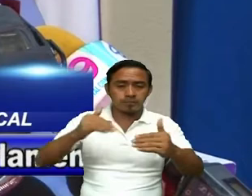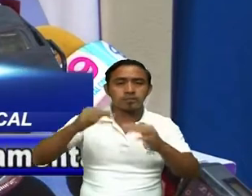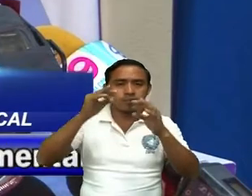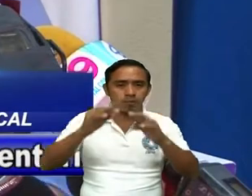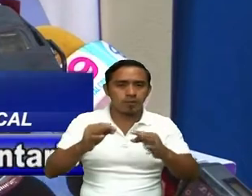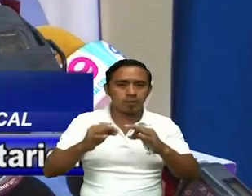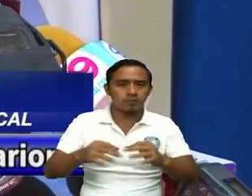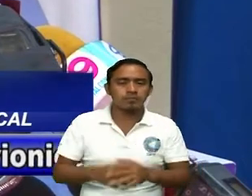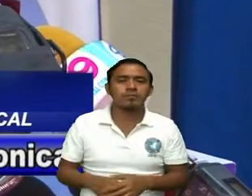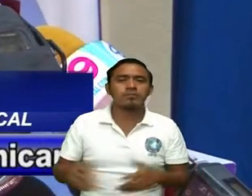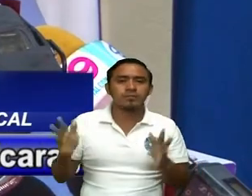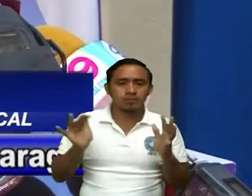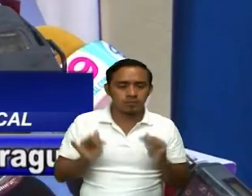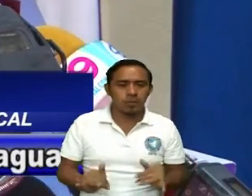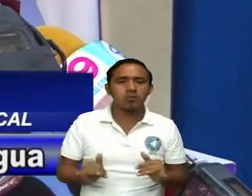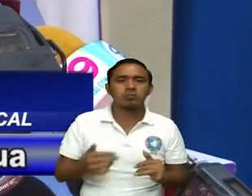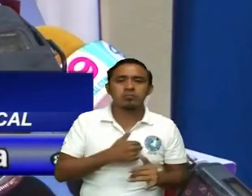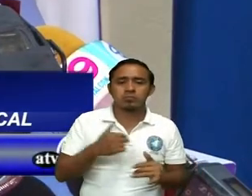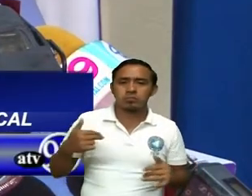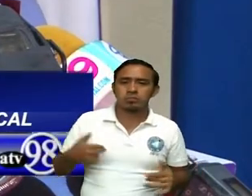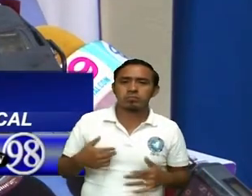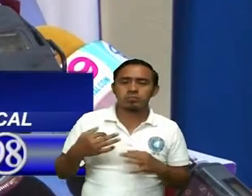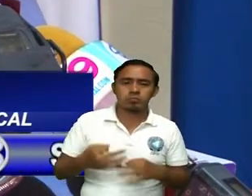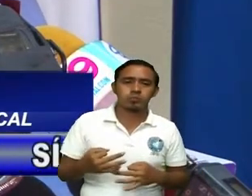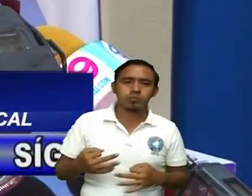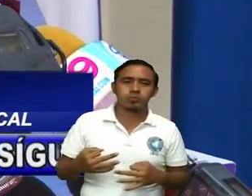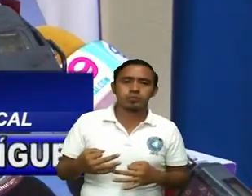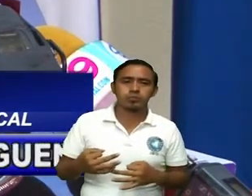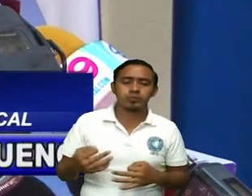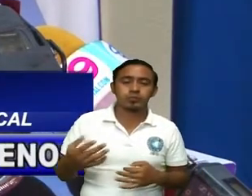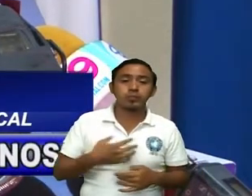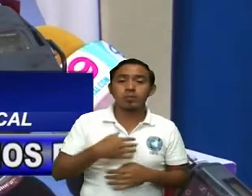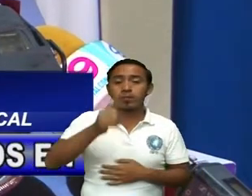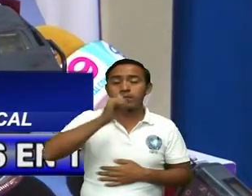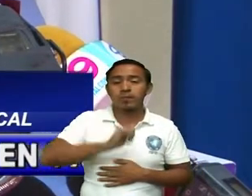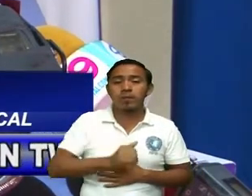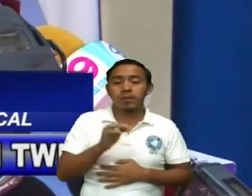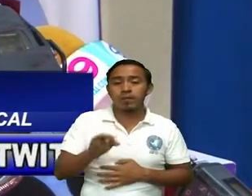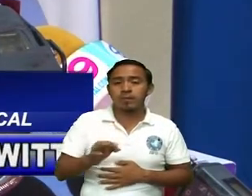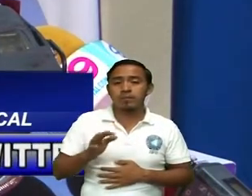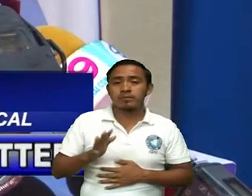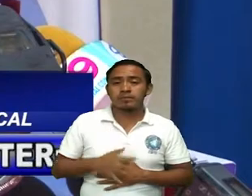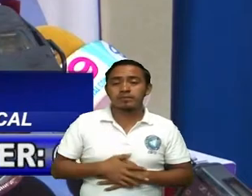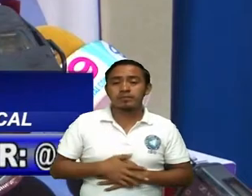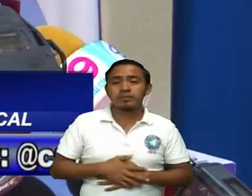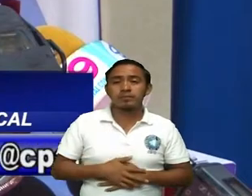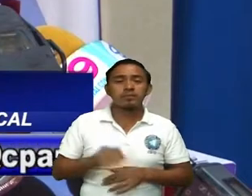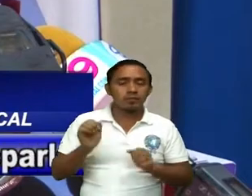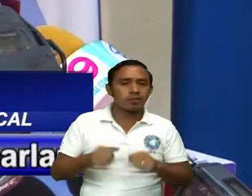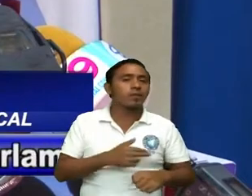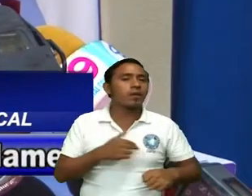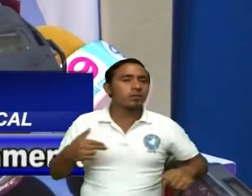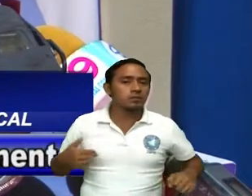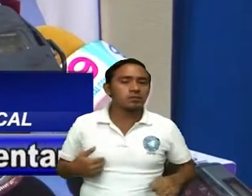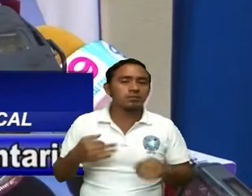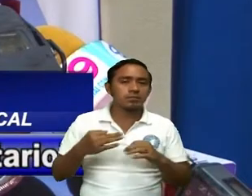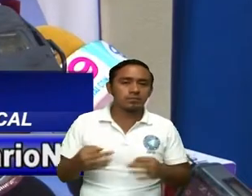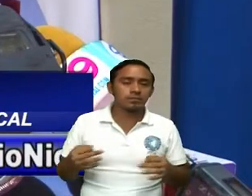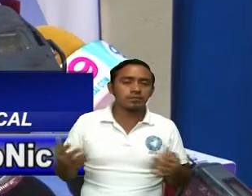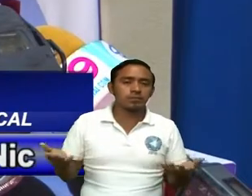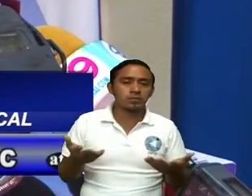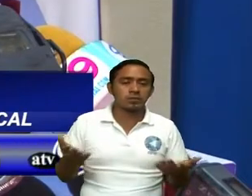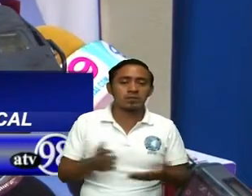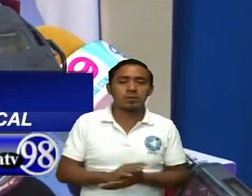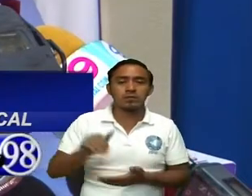significativo y ahora con la construcción de la red de alcantarillado sanitario, se va a lograr mejorar el servicio